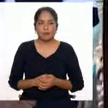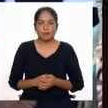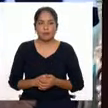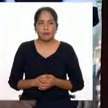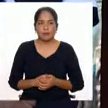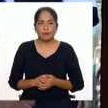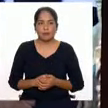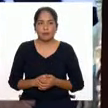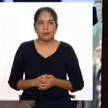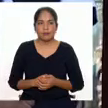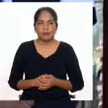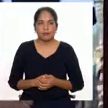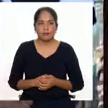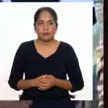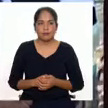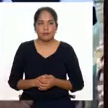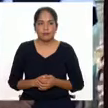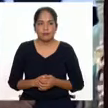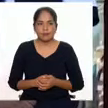kashani.